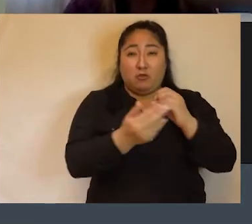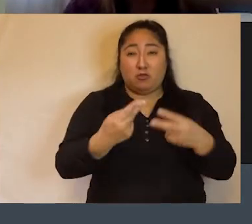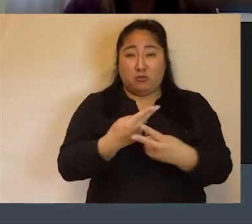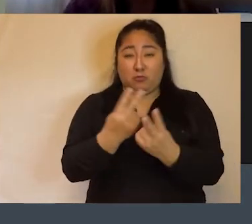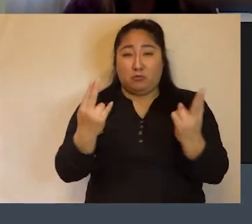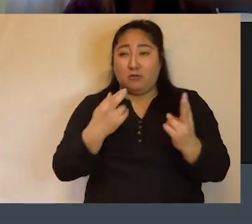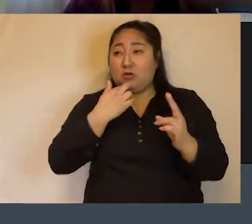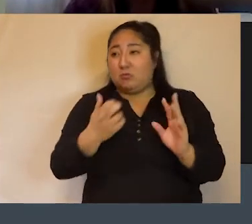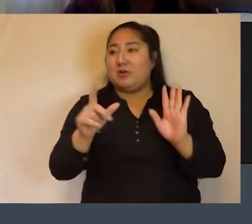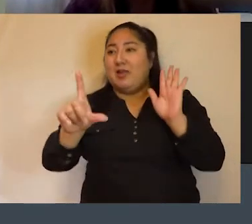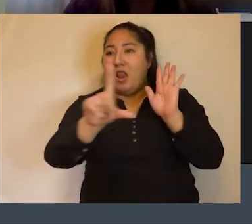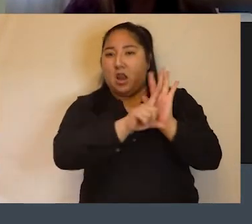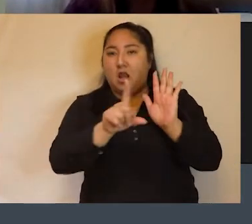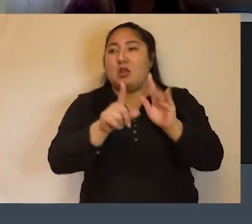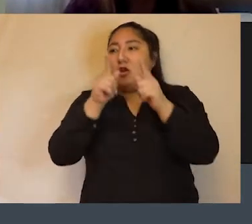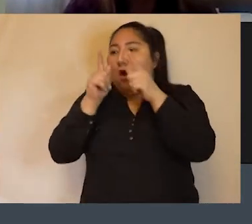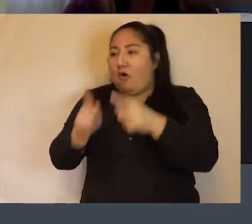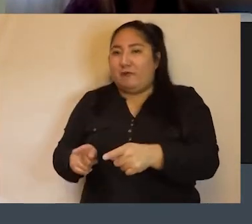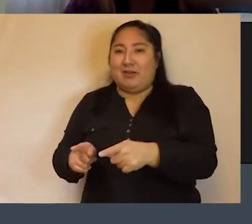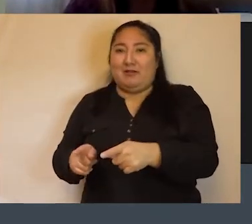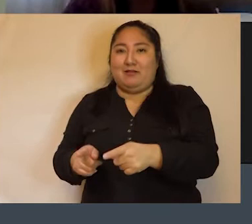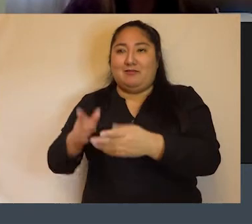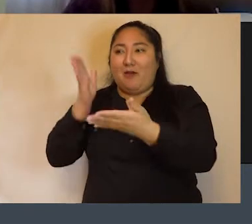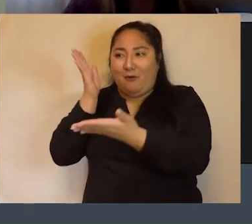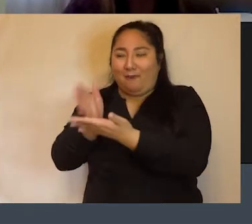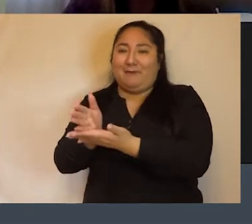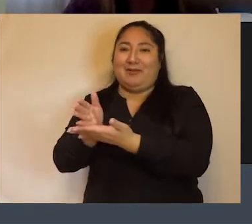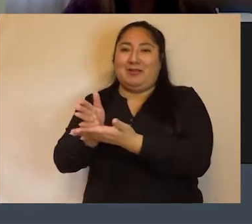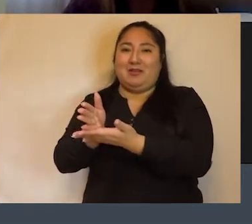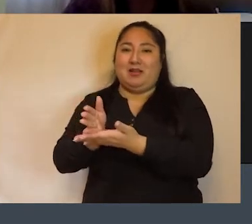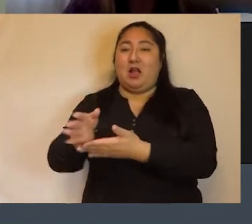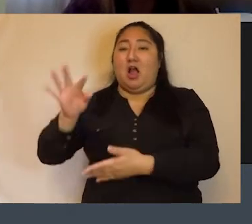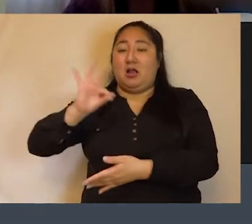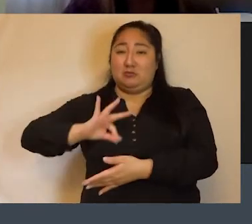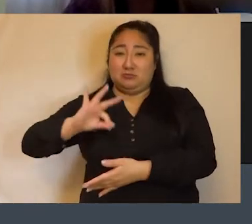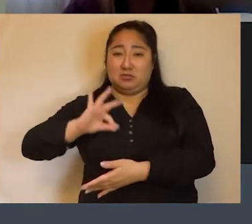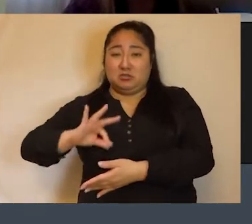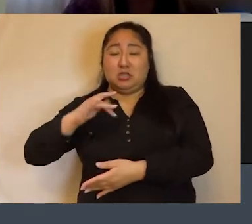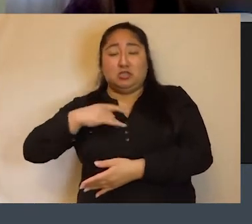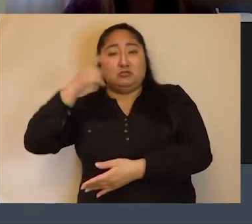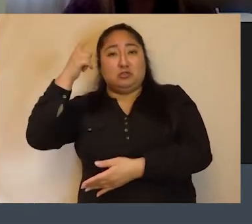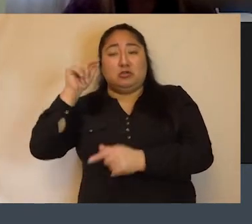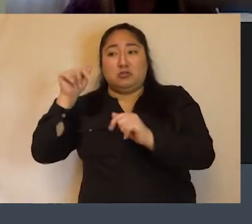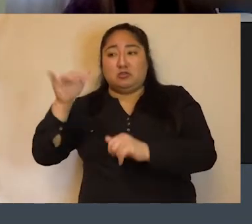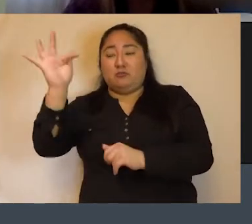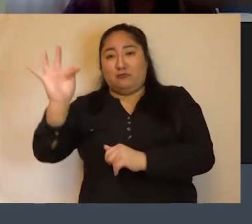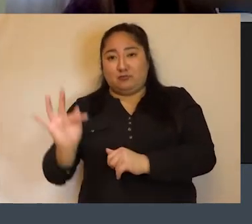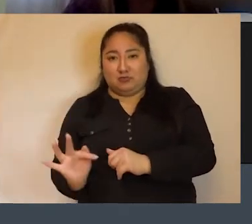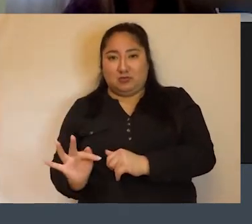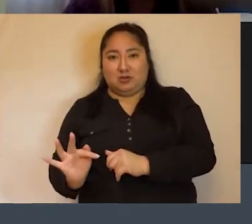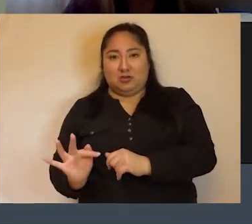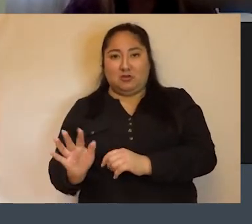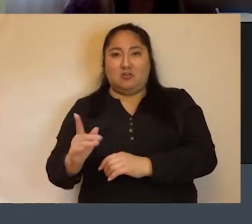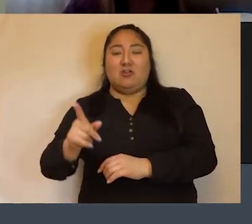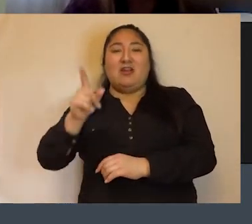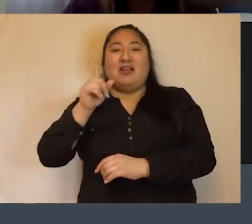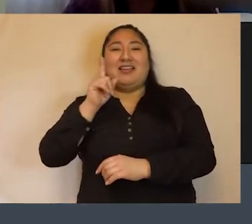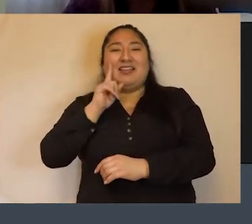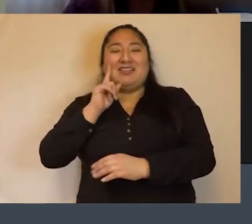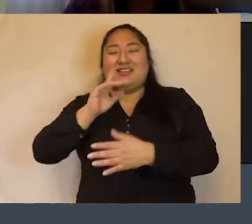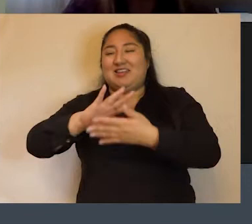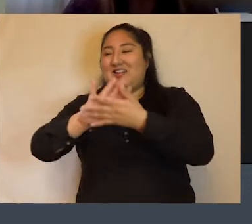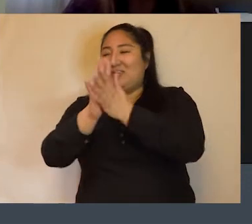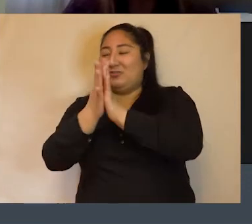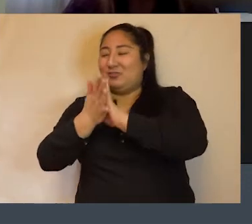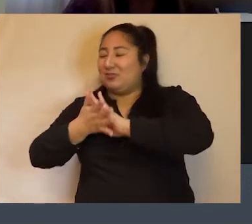fondos públicos, porque la ley nos obliga a tener cotizaciones forzosas, deberán ser funcionarios que estén